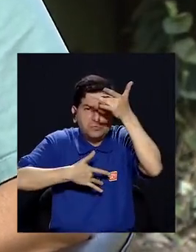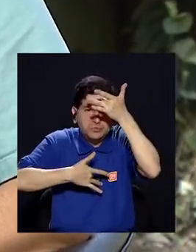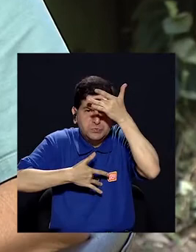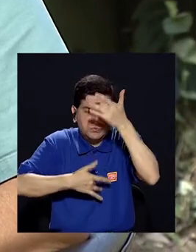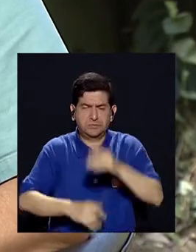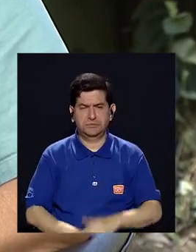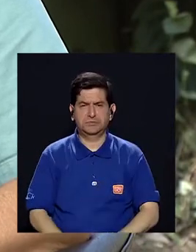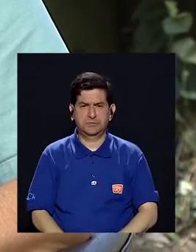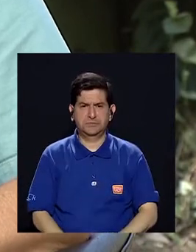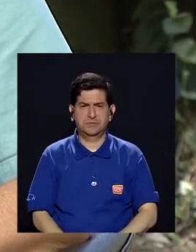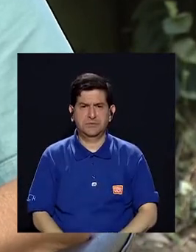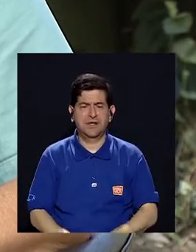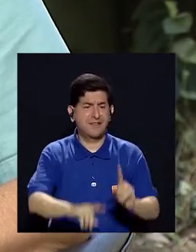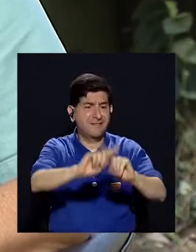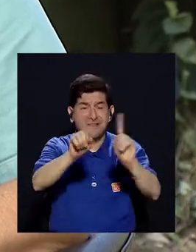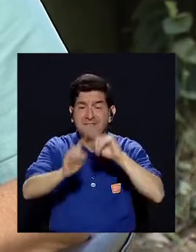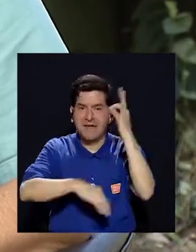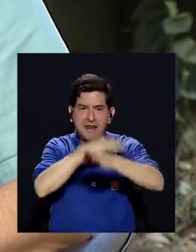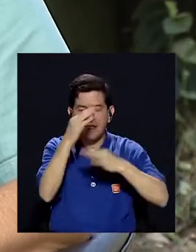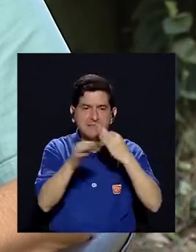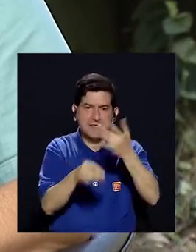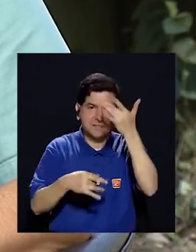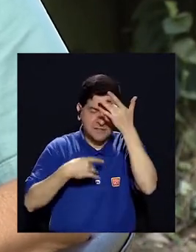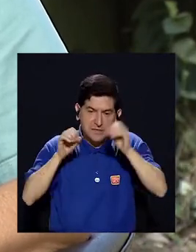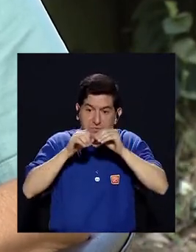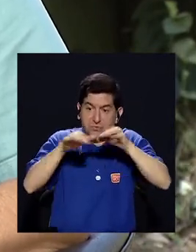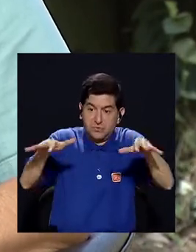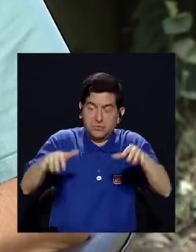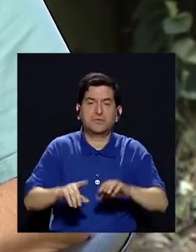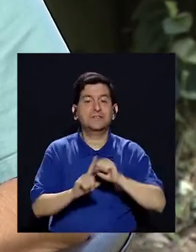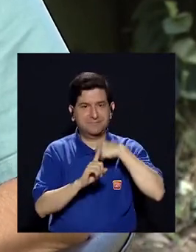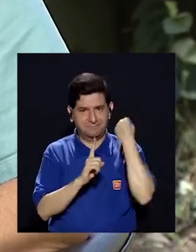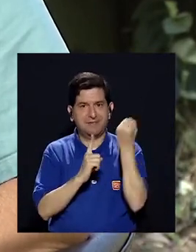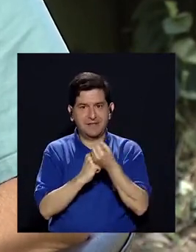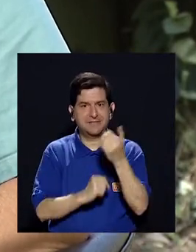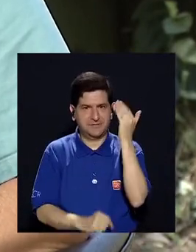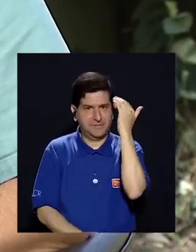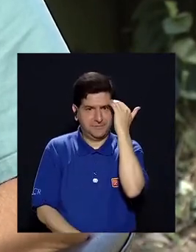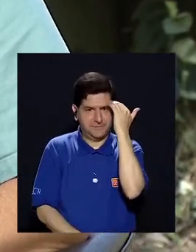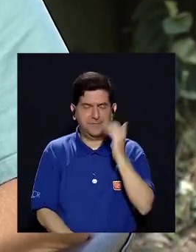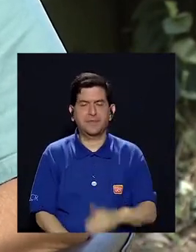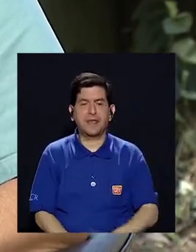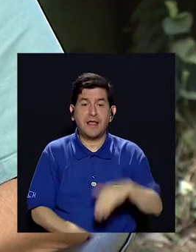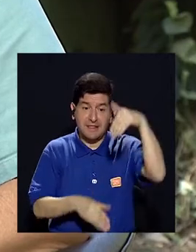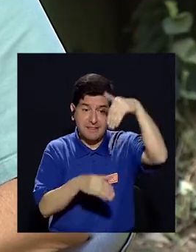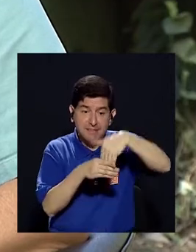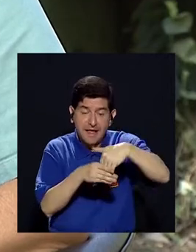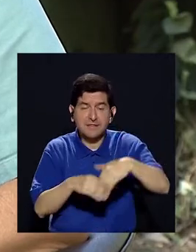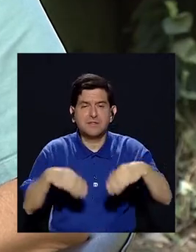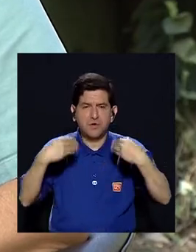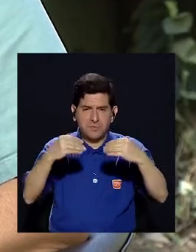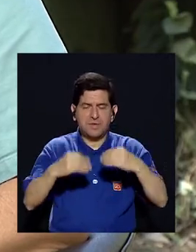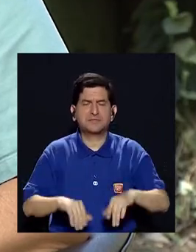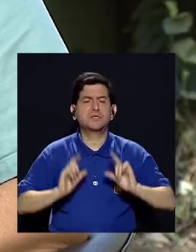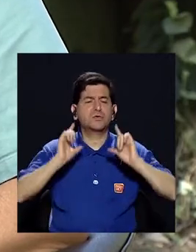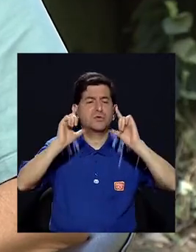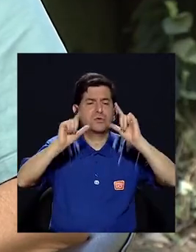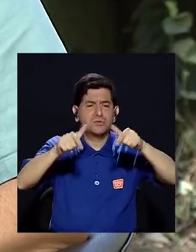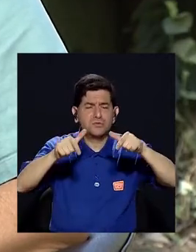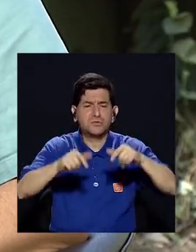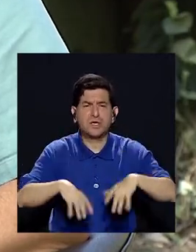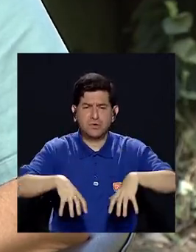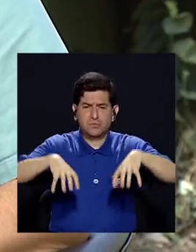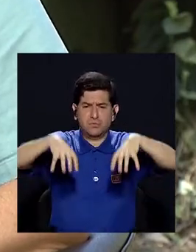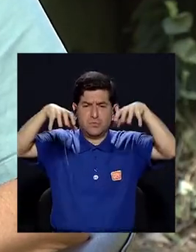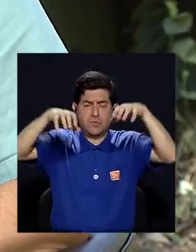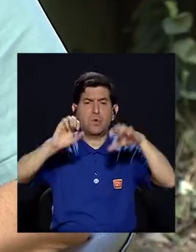enfermedades, producir muchas enfermedades. Entonces esa es una situación. También dentro de los plásticos en los vertederos pueden